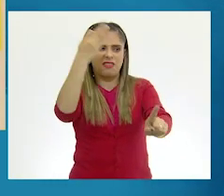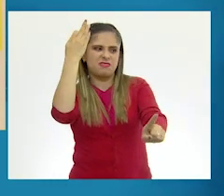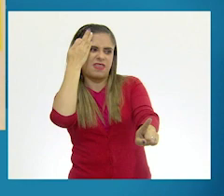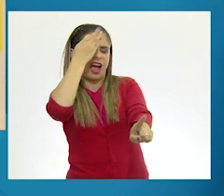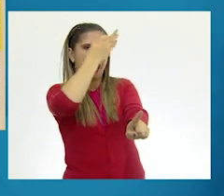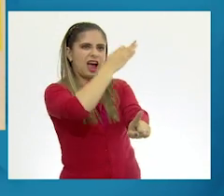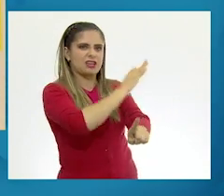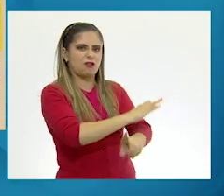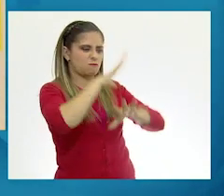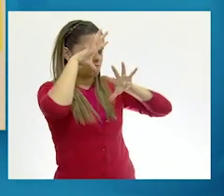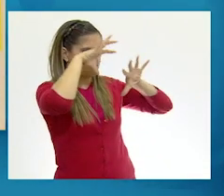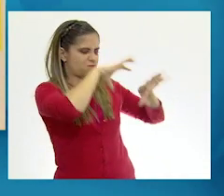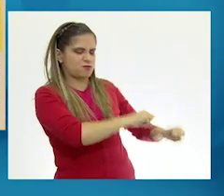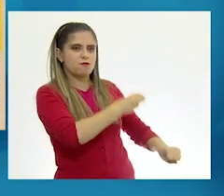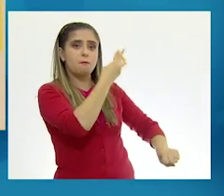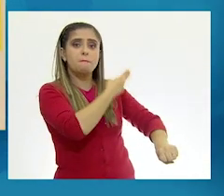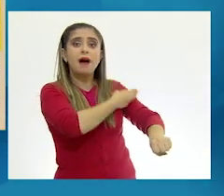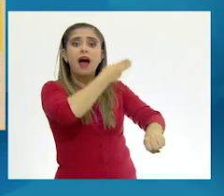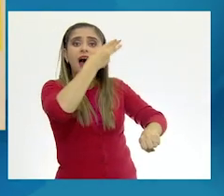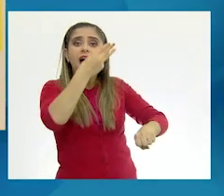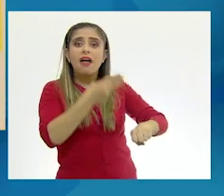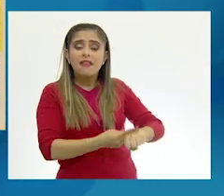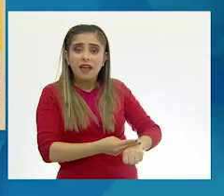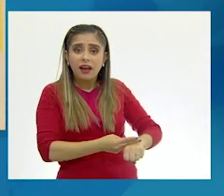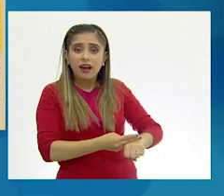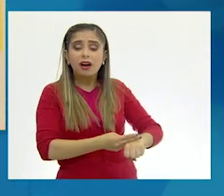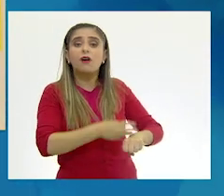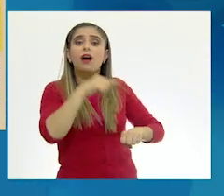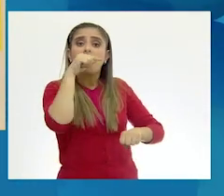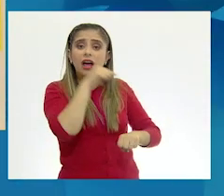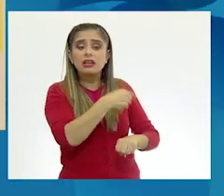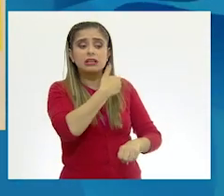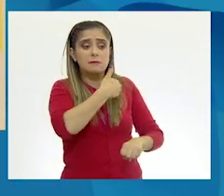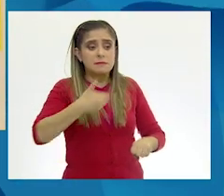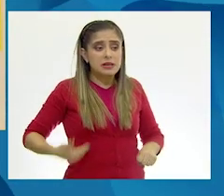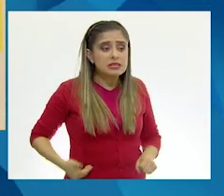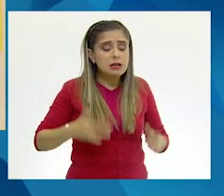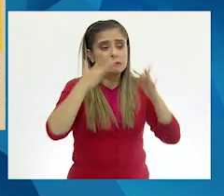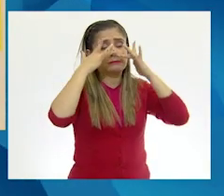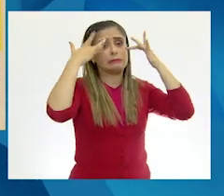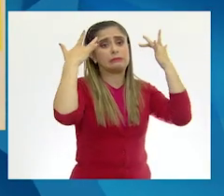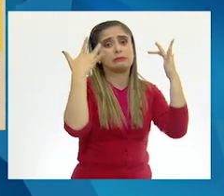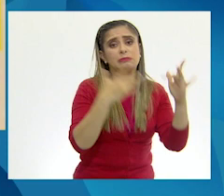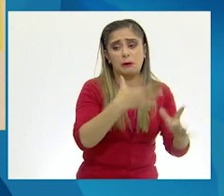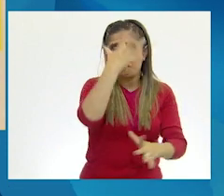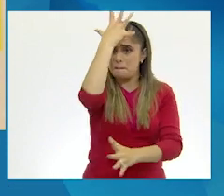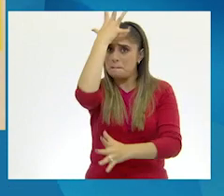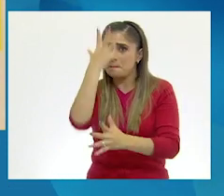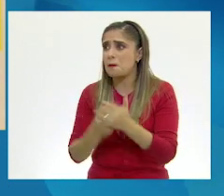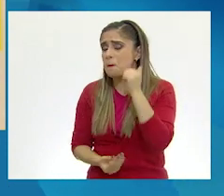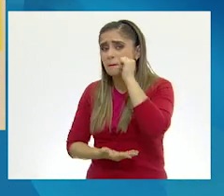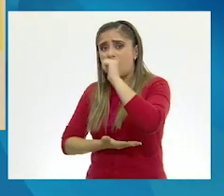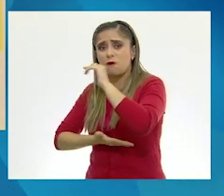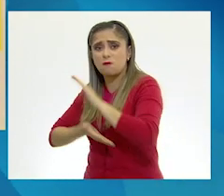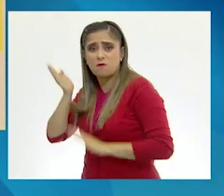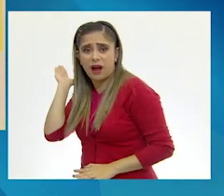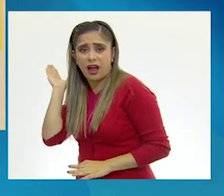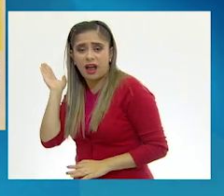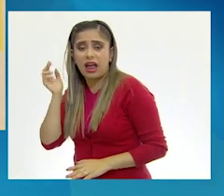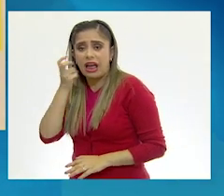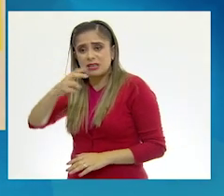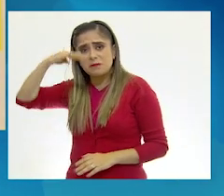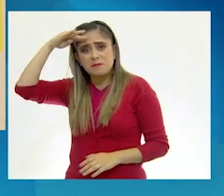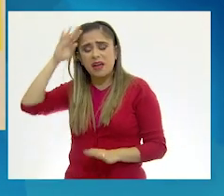hizo prisionero a Madero, que decidió dejar la presidencia y salir del país, pensando que así